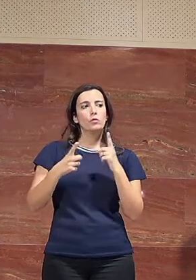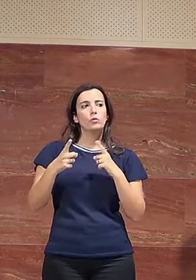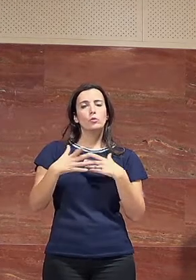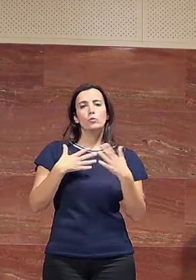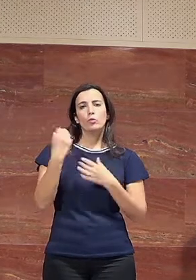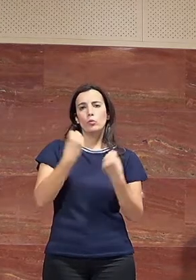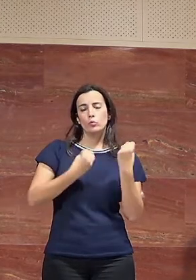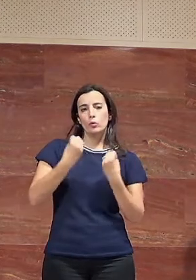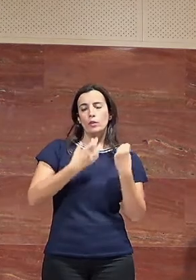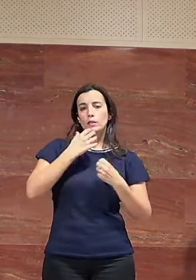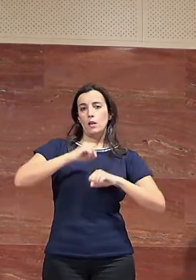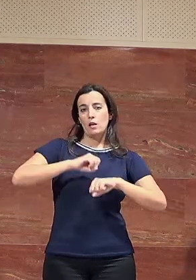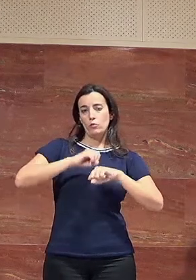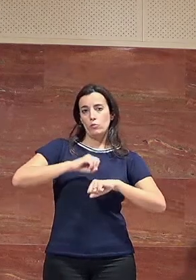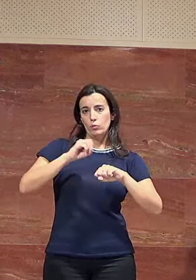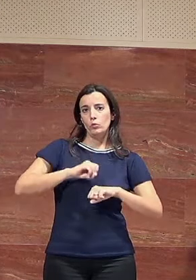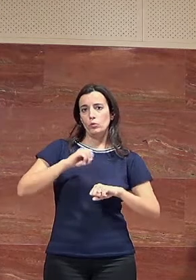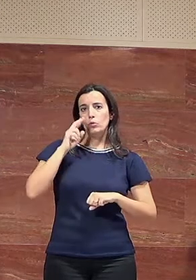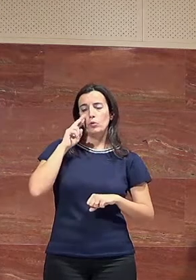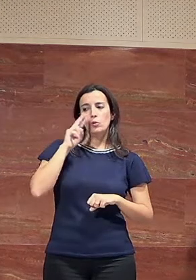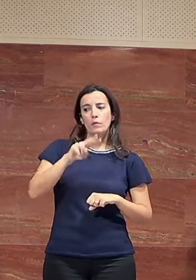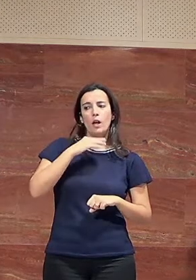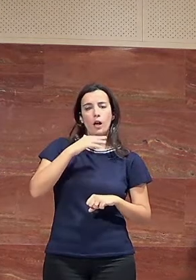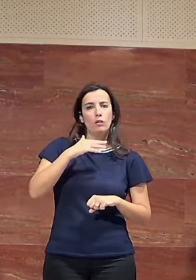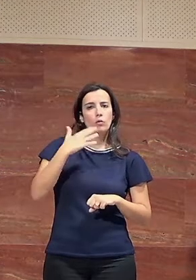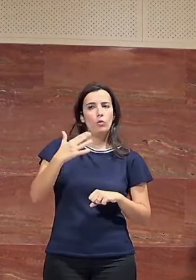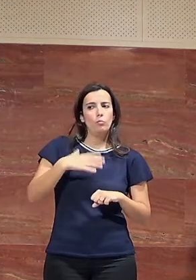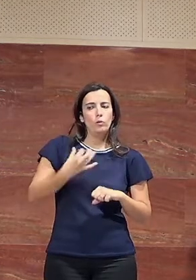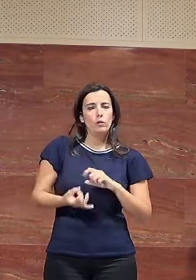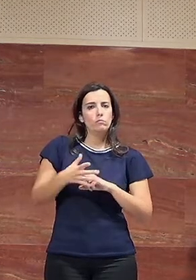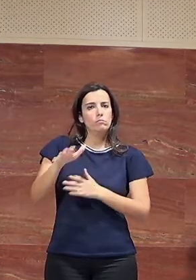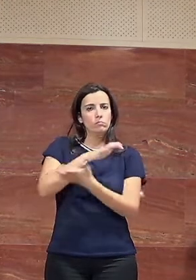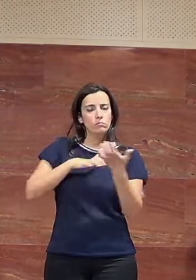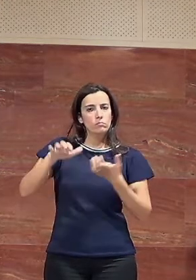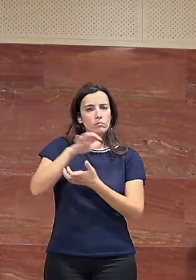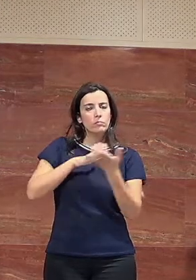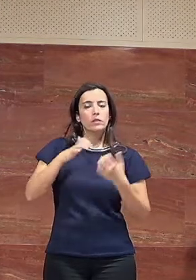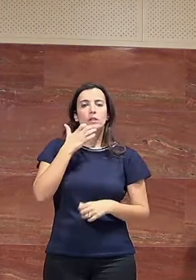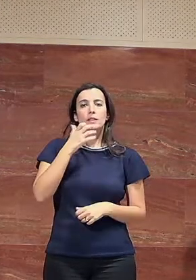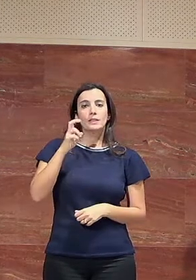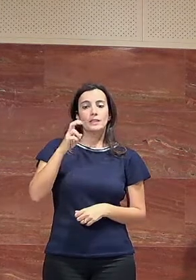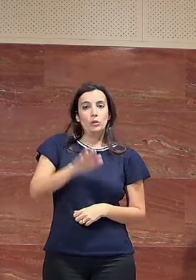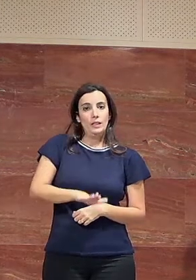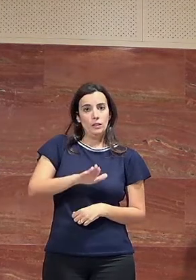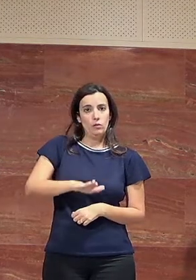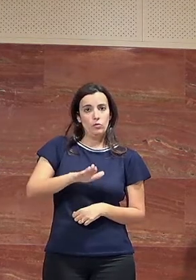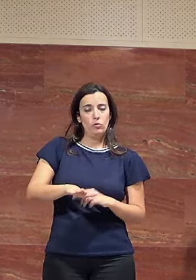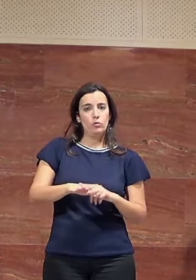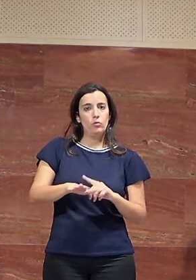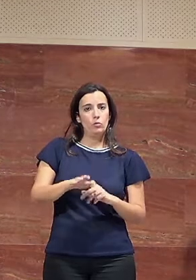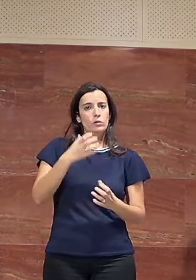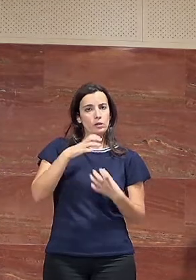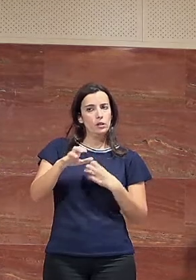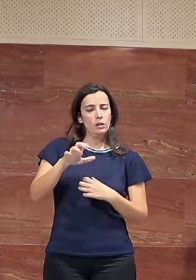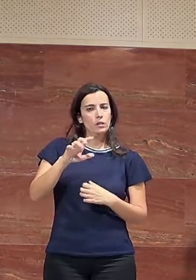un adulto le recrimina, pues puede ser motivo de alguna una discusión. Pero cuando esa recriminación viene por parte de un niño, parece que es